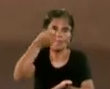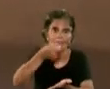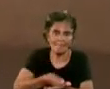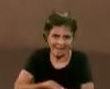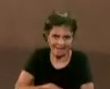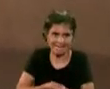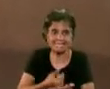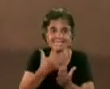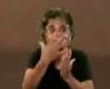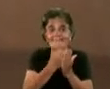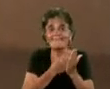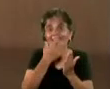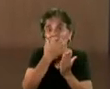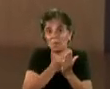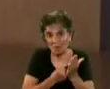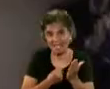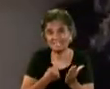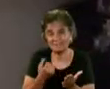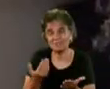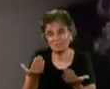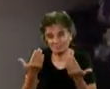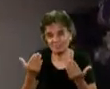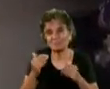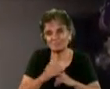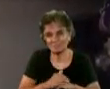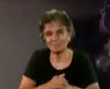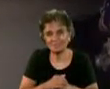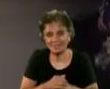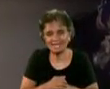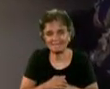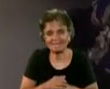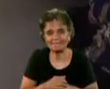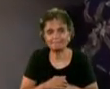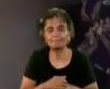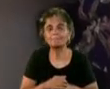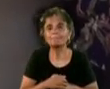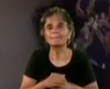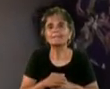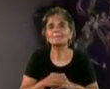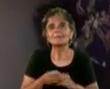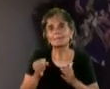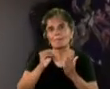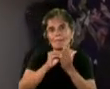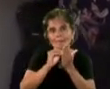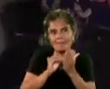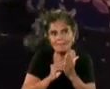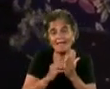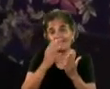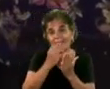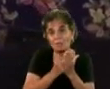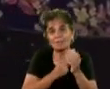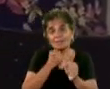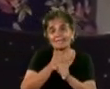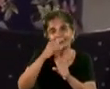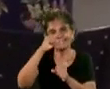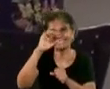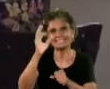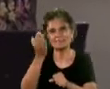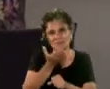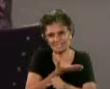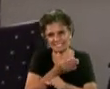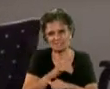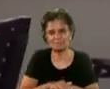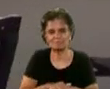todos los descuentos que si se acumulan son hasta el 70%. El pago es por cualquiera de los